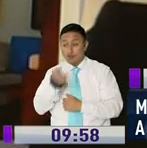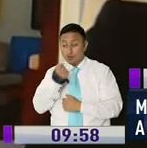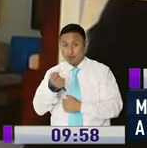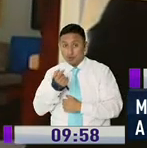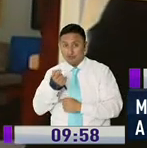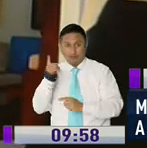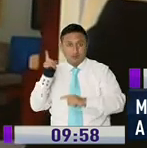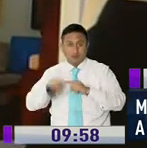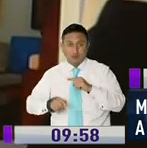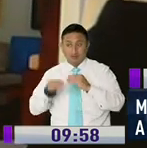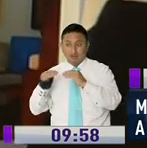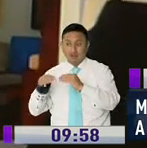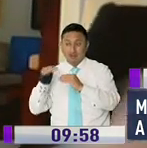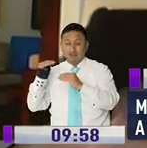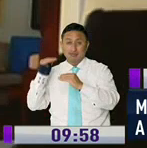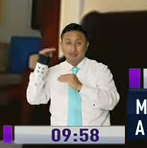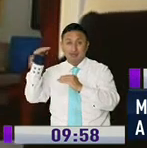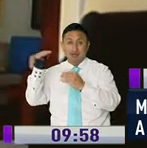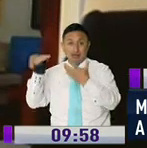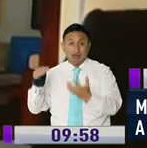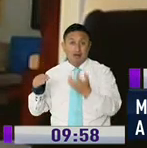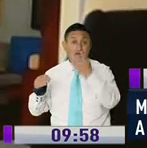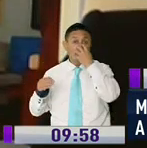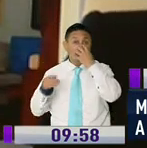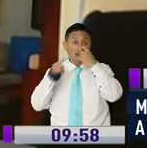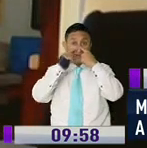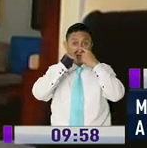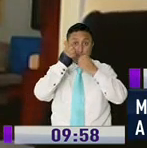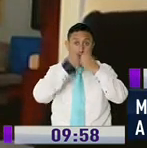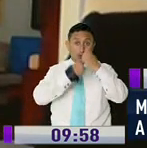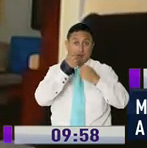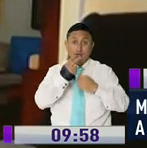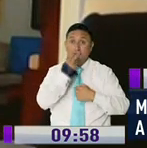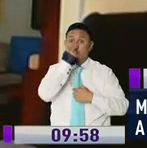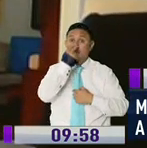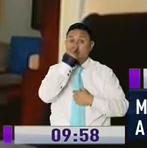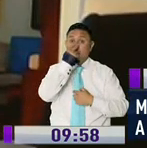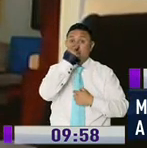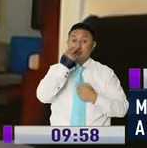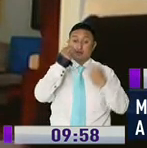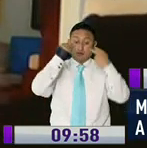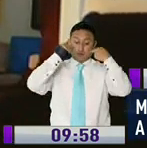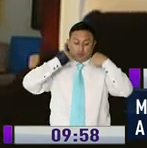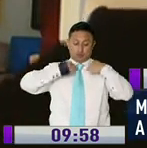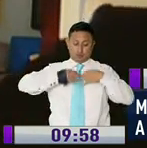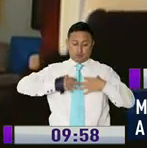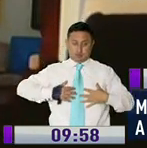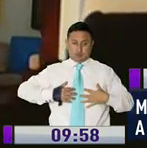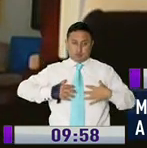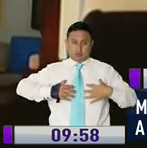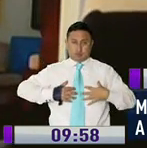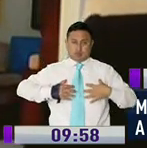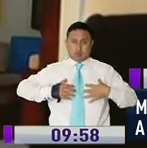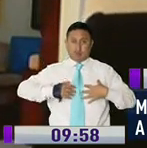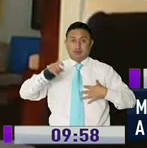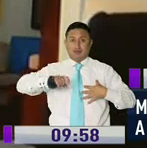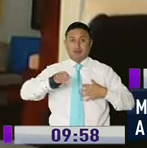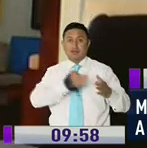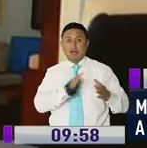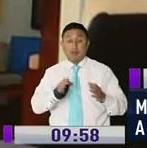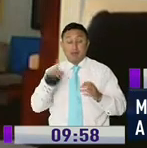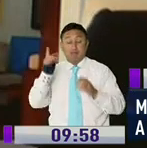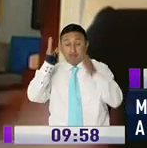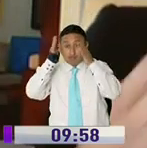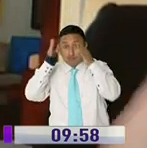insuficiencia de vía aérea superior, sino que hay un compromiso ya de vías aéreas inferiores y ahí el paciente debe entrar a una terapia